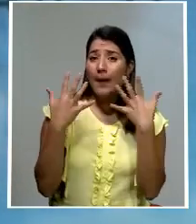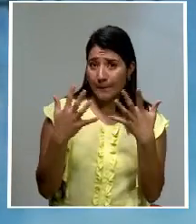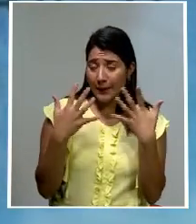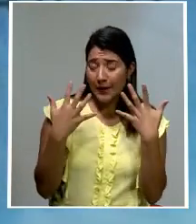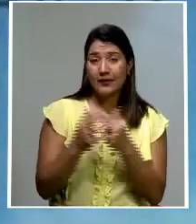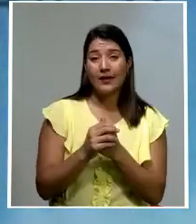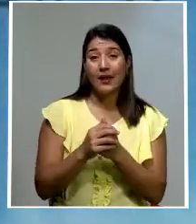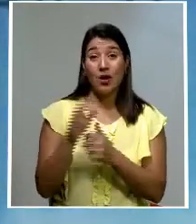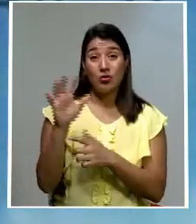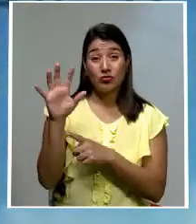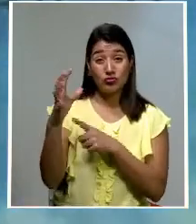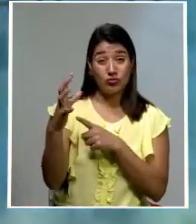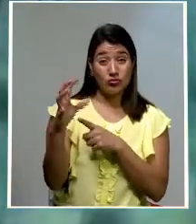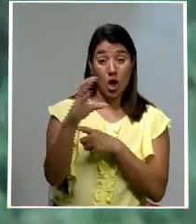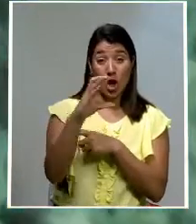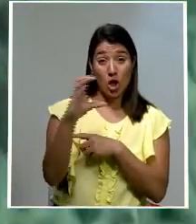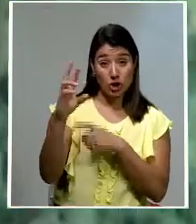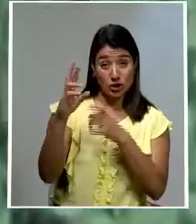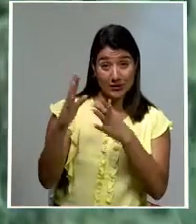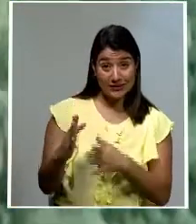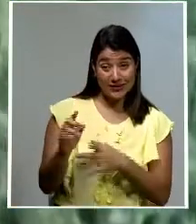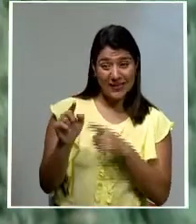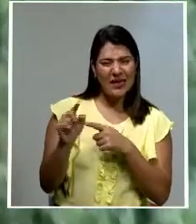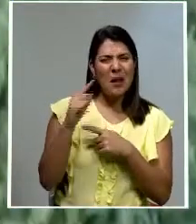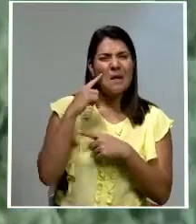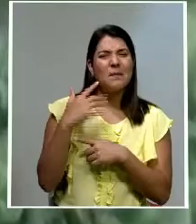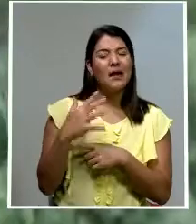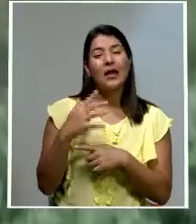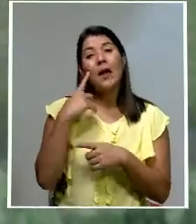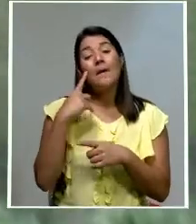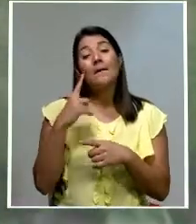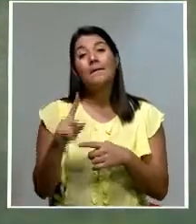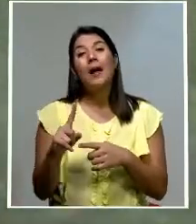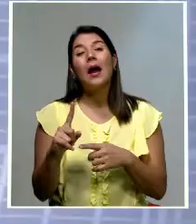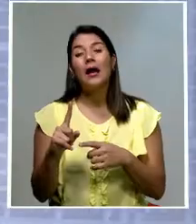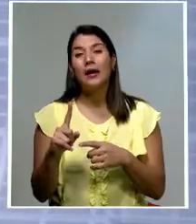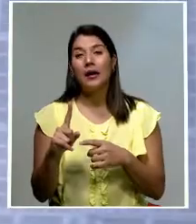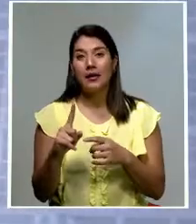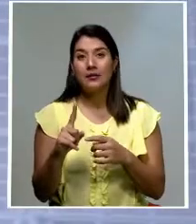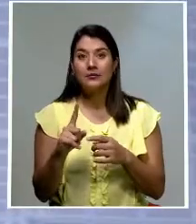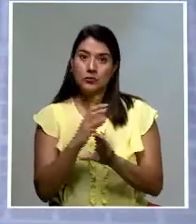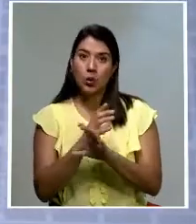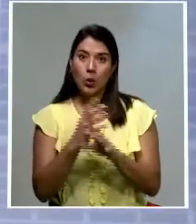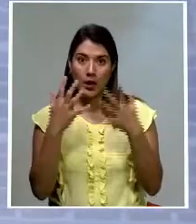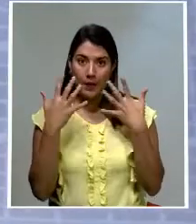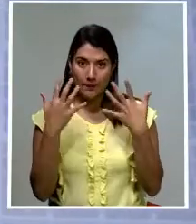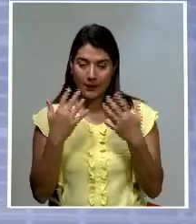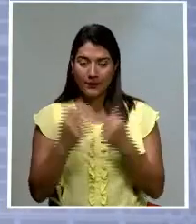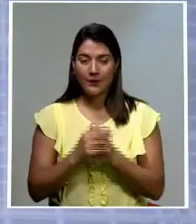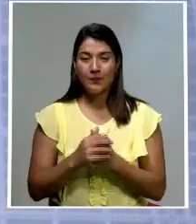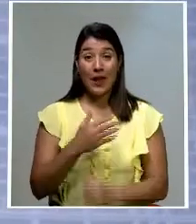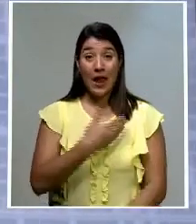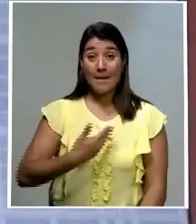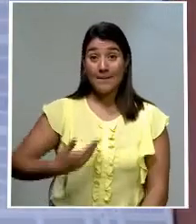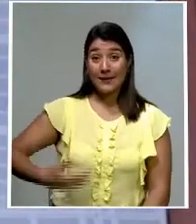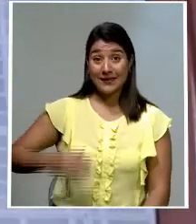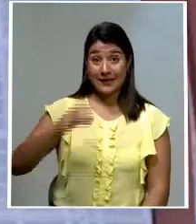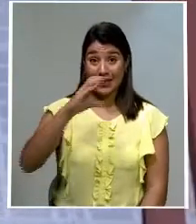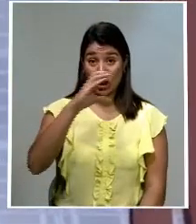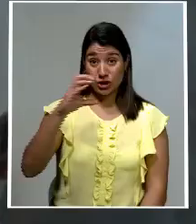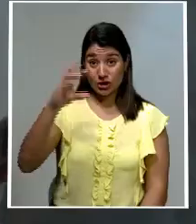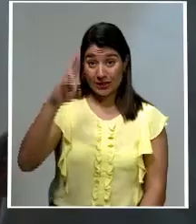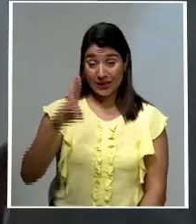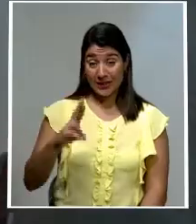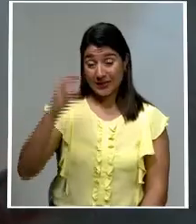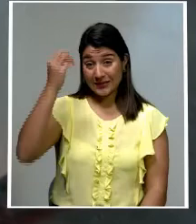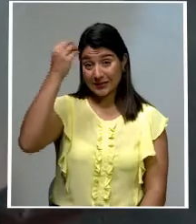radar costarricense está diseñado para jugar un papel importante en esa misión. Por su parte, el presidente Carlos Alvarado indicó que